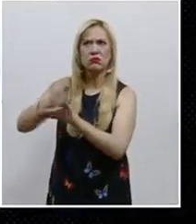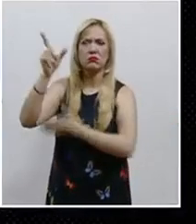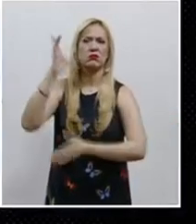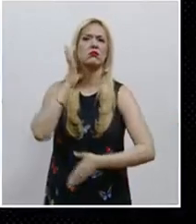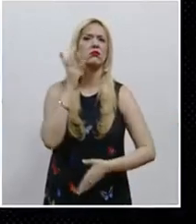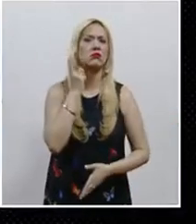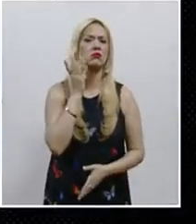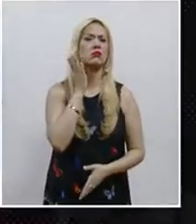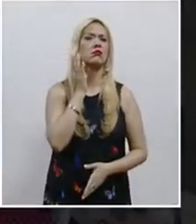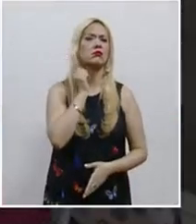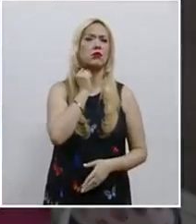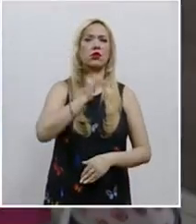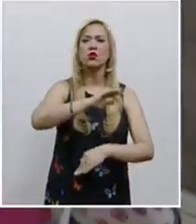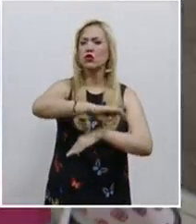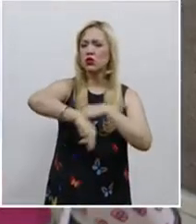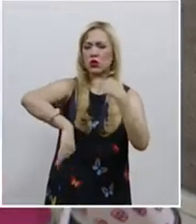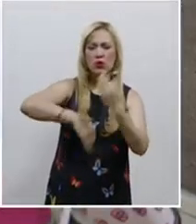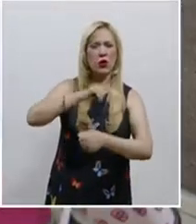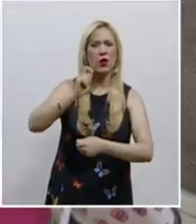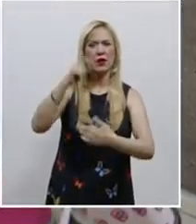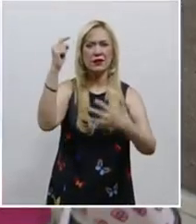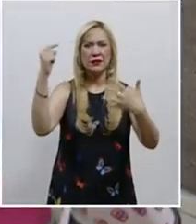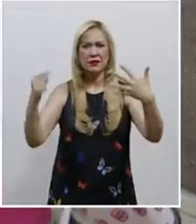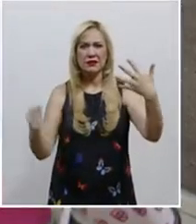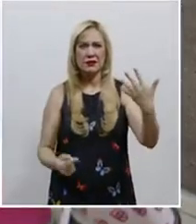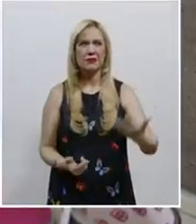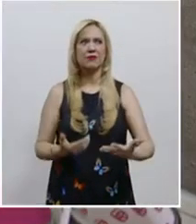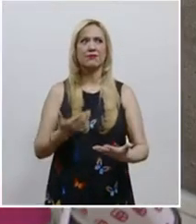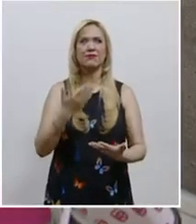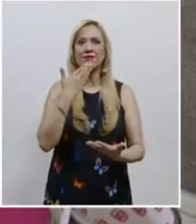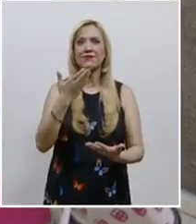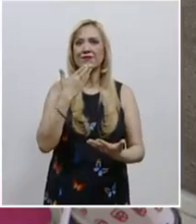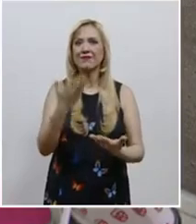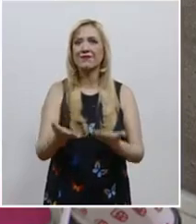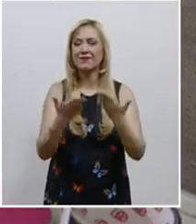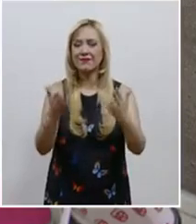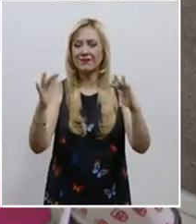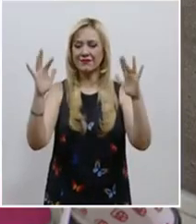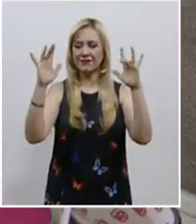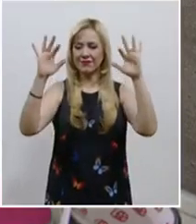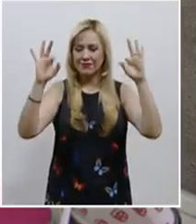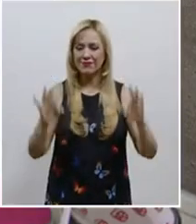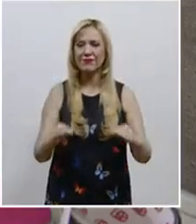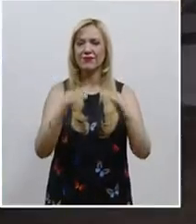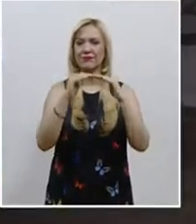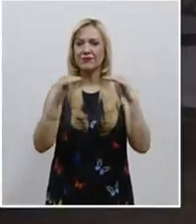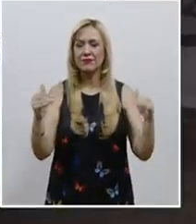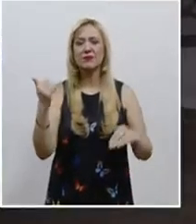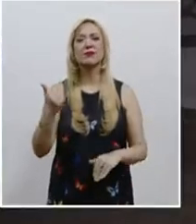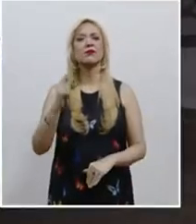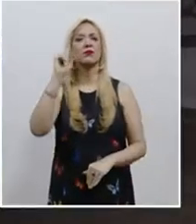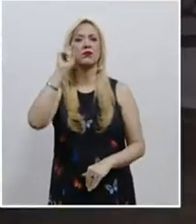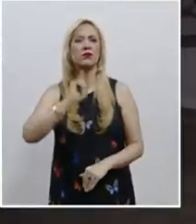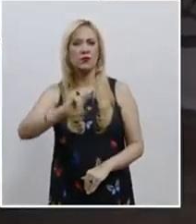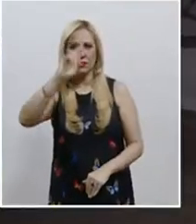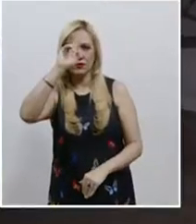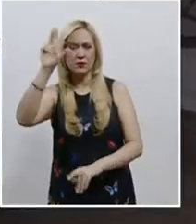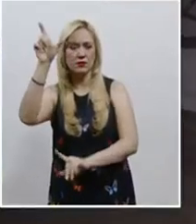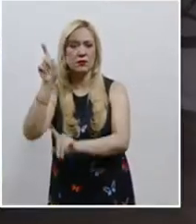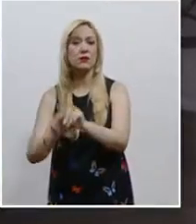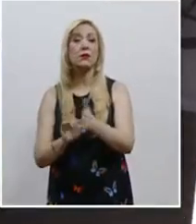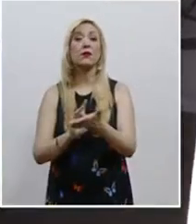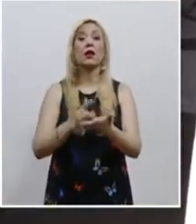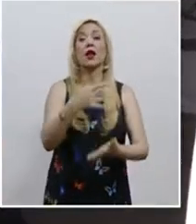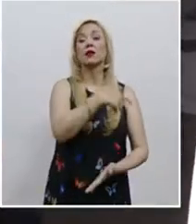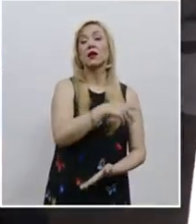género, todos, de verdad, no estoy exagerando, en violencia política de género, devienen de la jurisprudencia